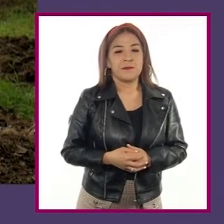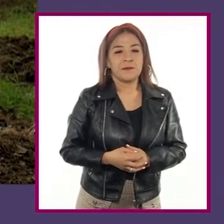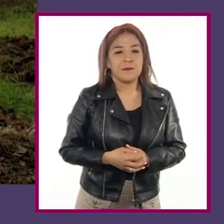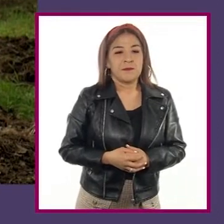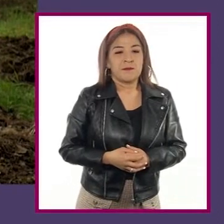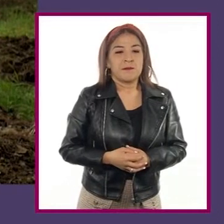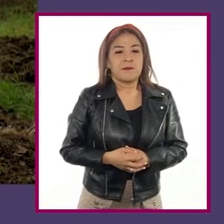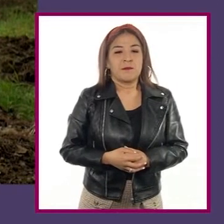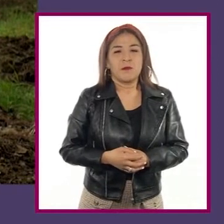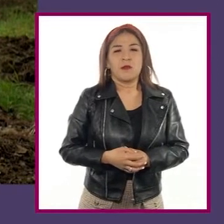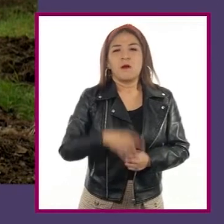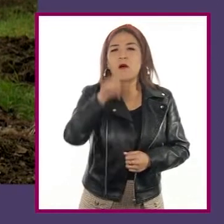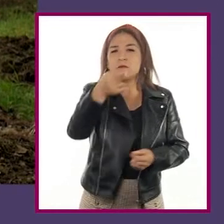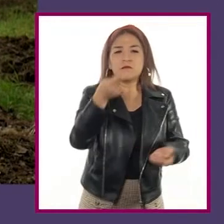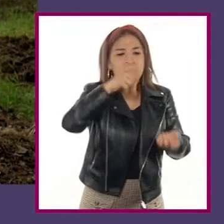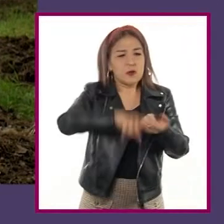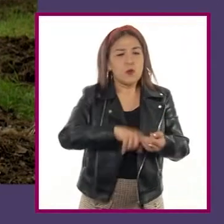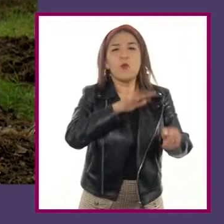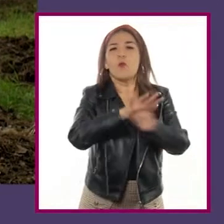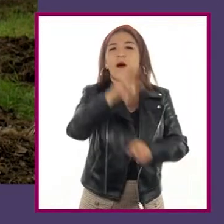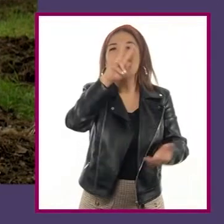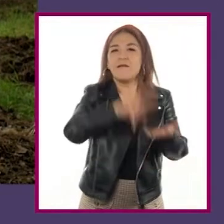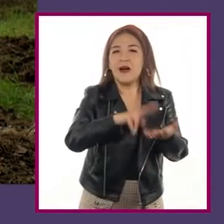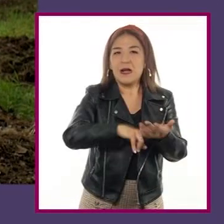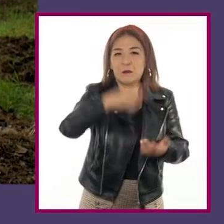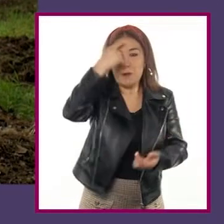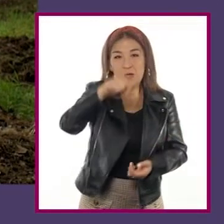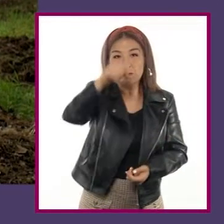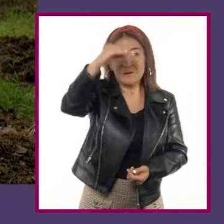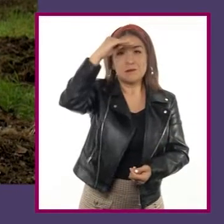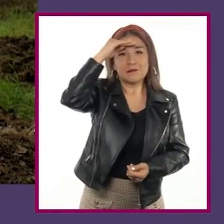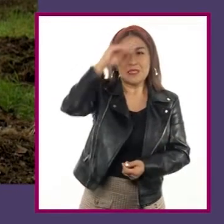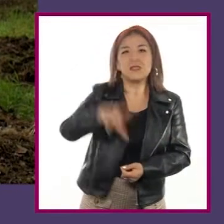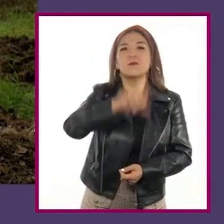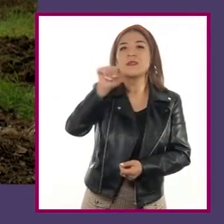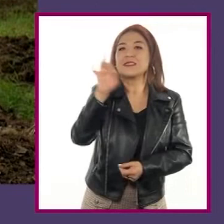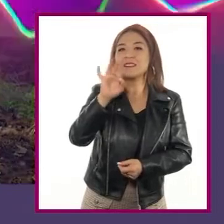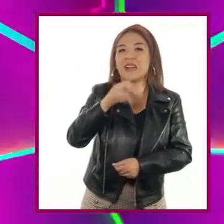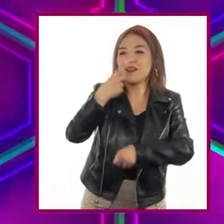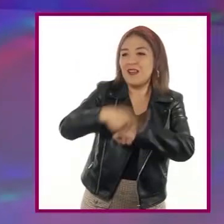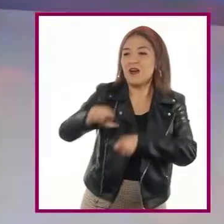¿Qué valores tienes en cuenta al tomar una decisión que impacta a tus compañeros?